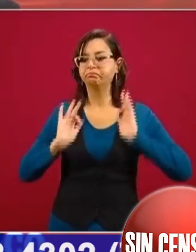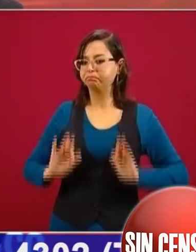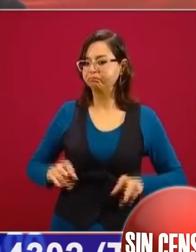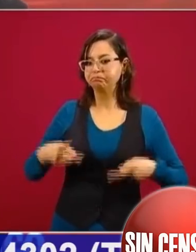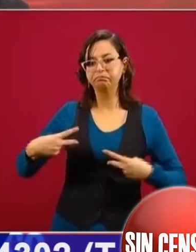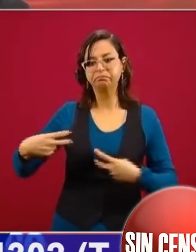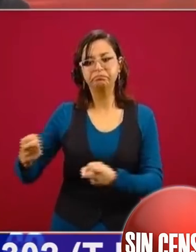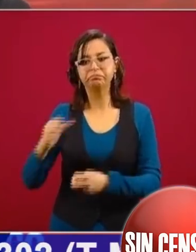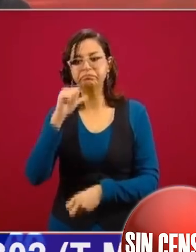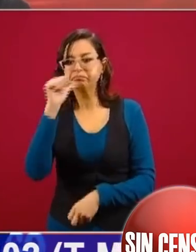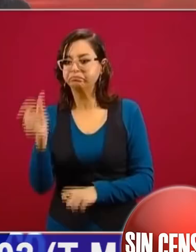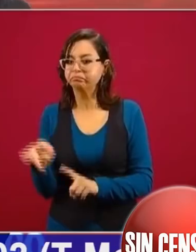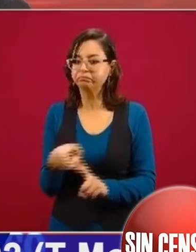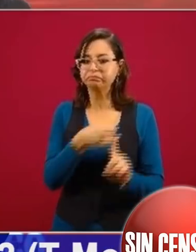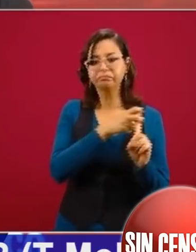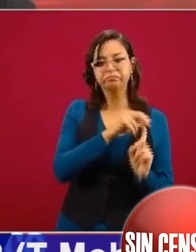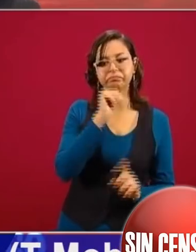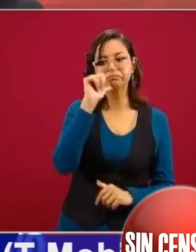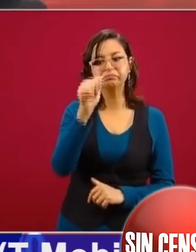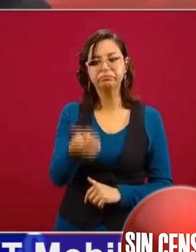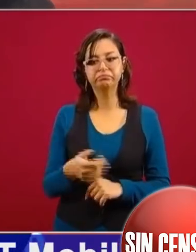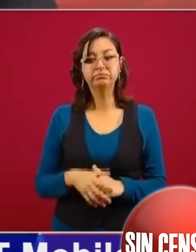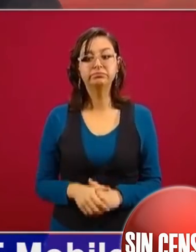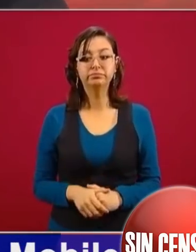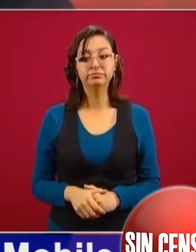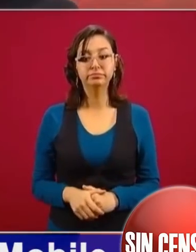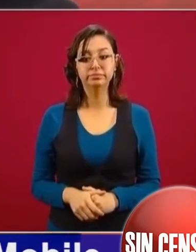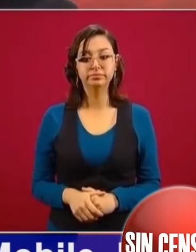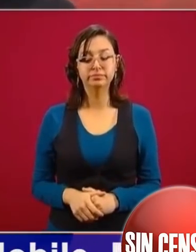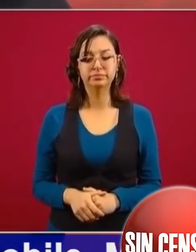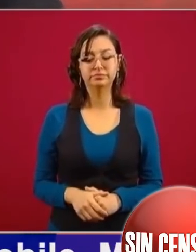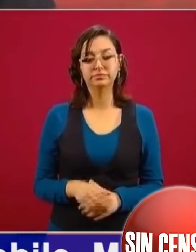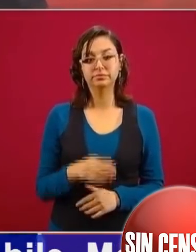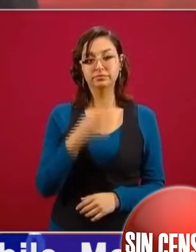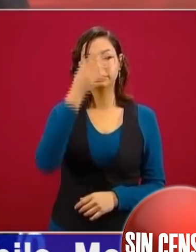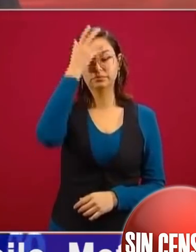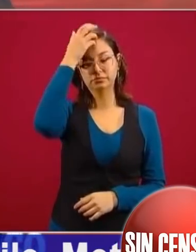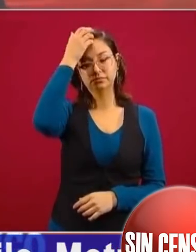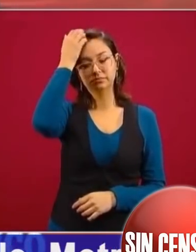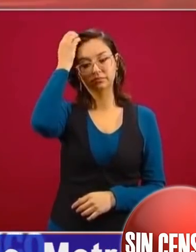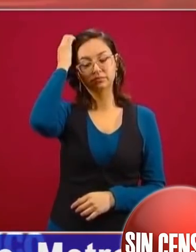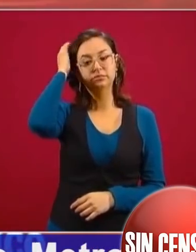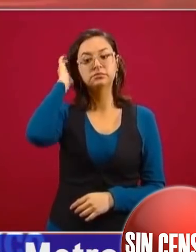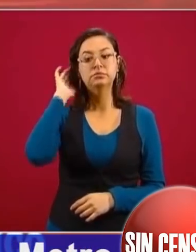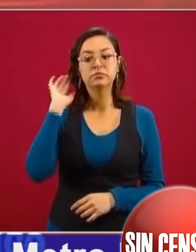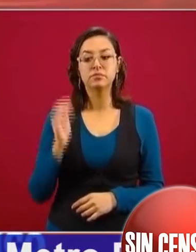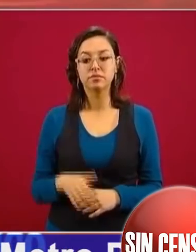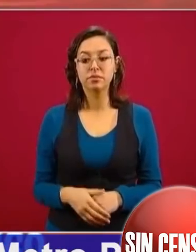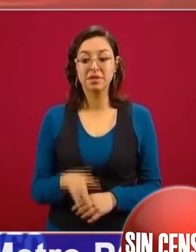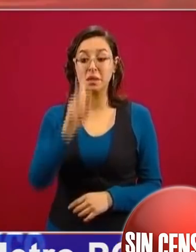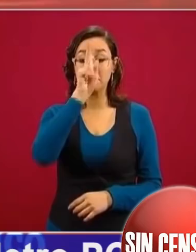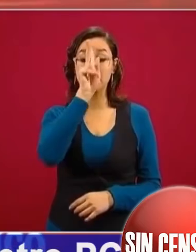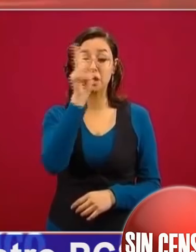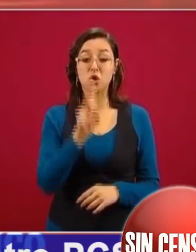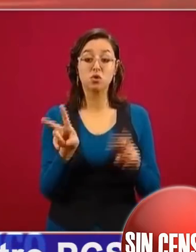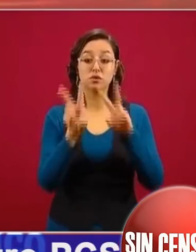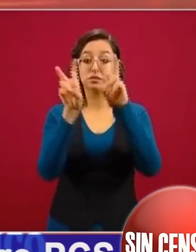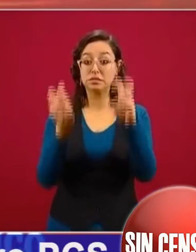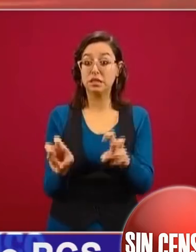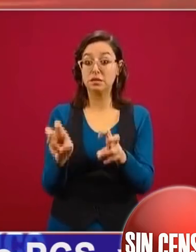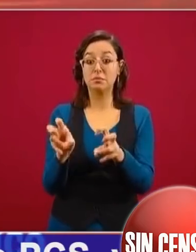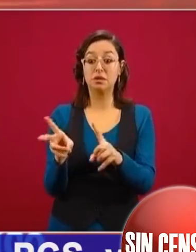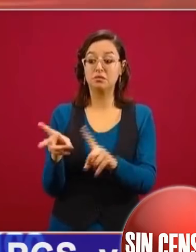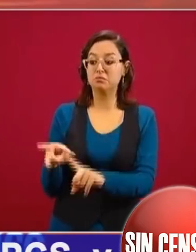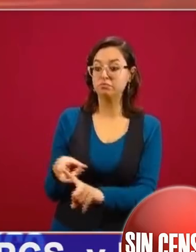secuestren. No puede haber cosa peor que un secuestro, el privar